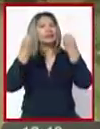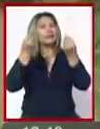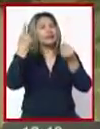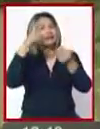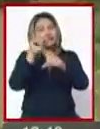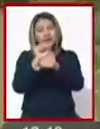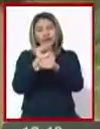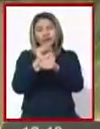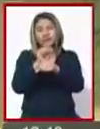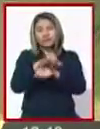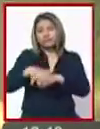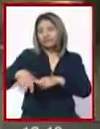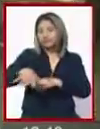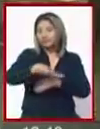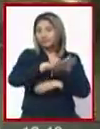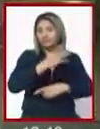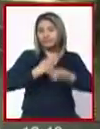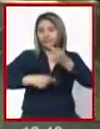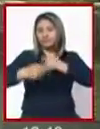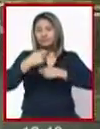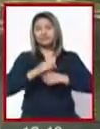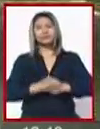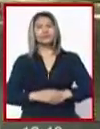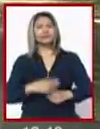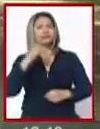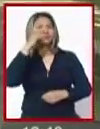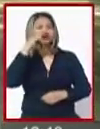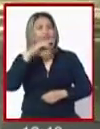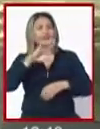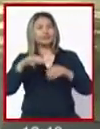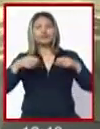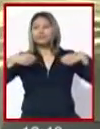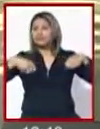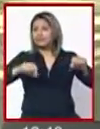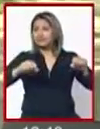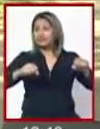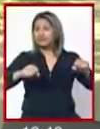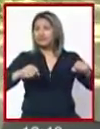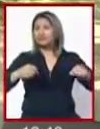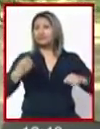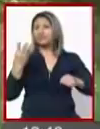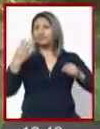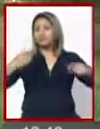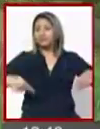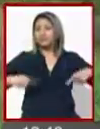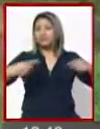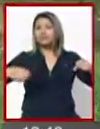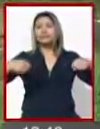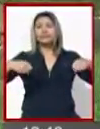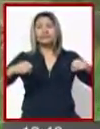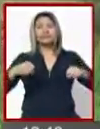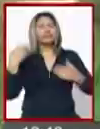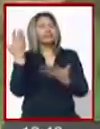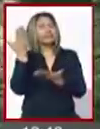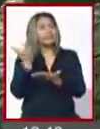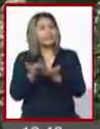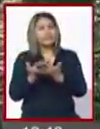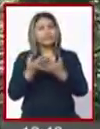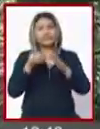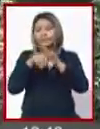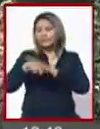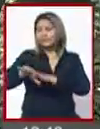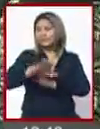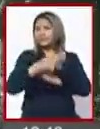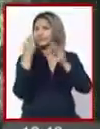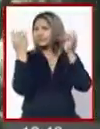nosotros trabajemos, que tenemos el negocio de la recreación de la Cuadratrac. Y no es posible que vengan y avasallen y entren,